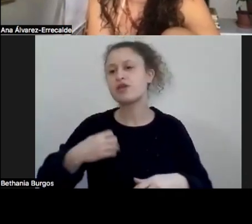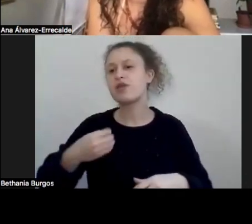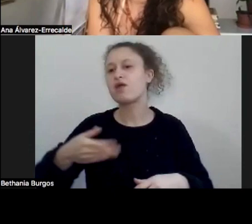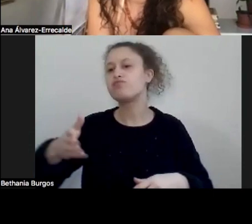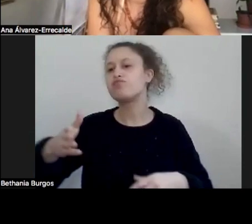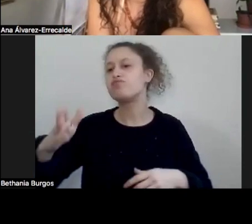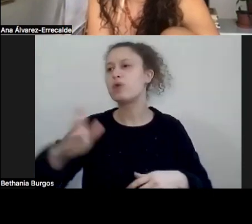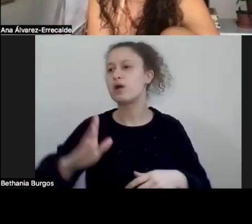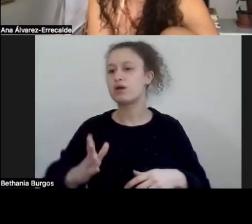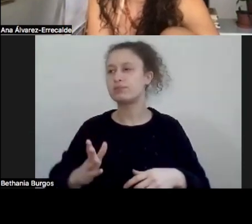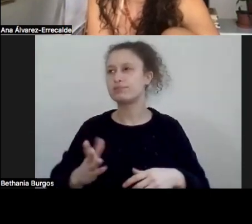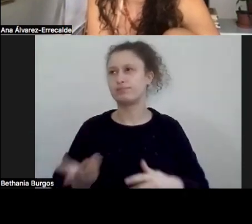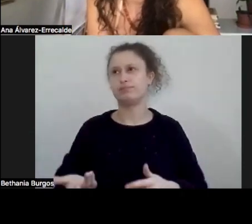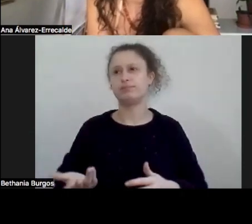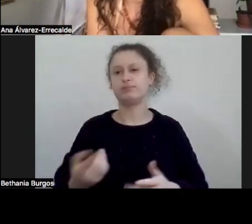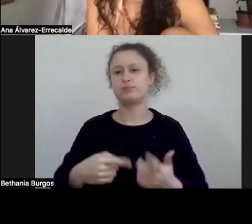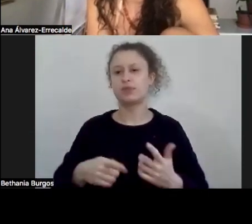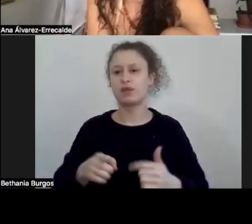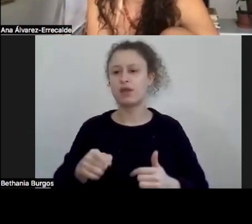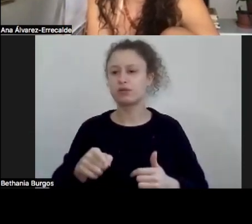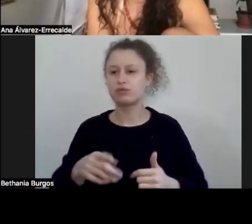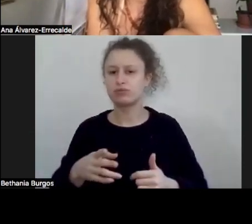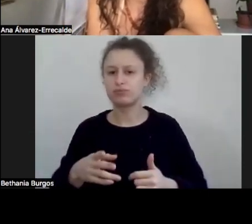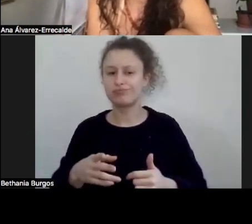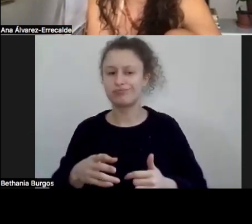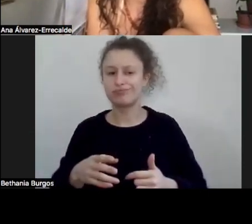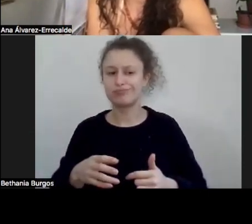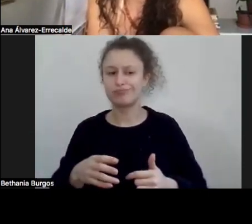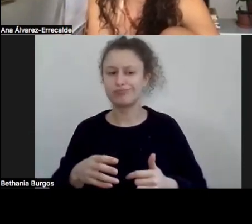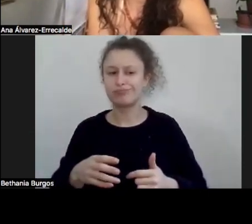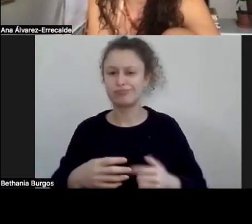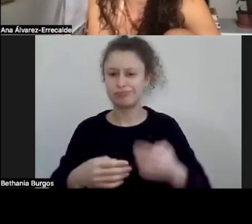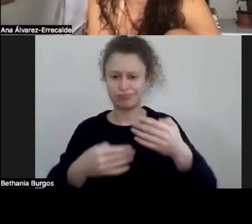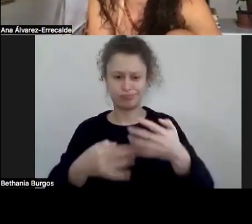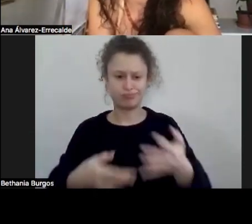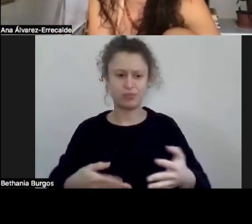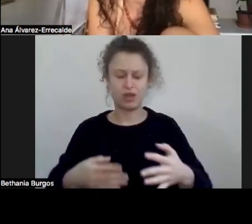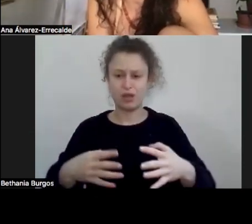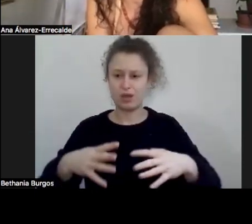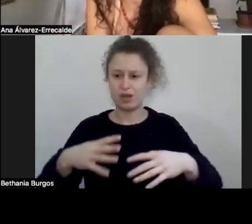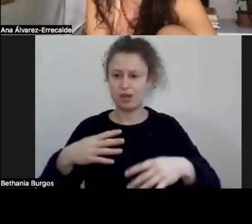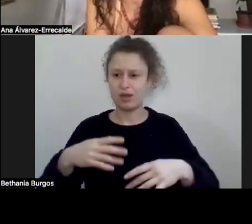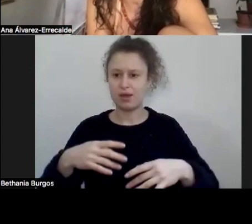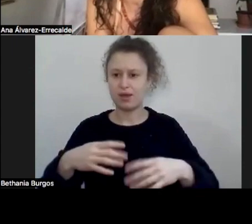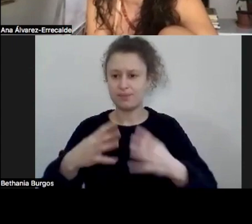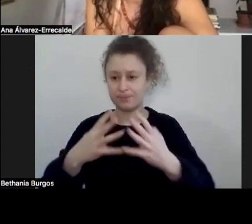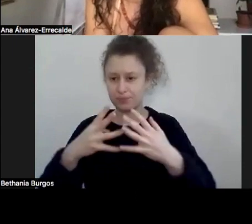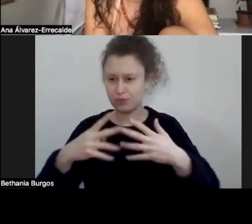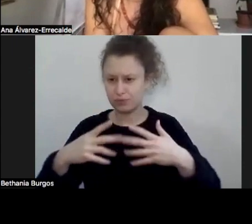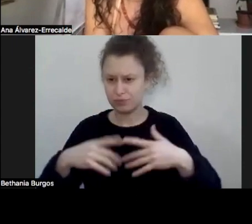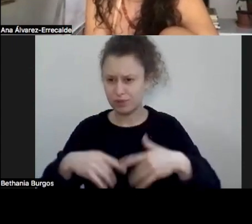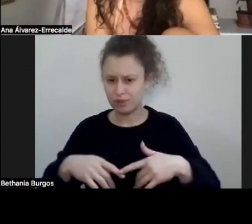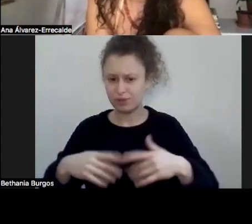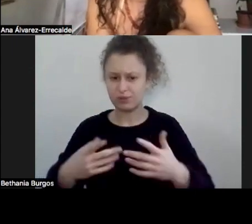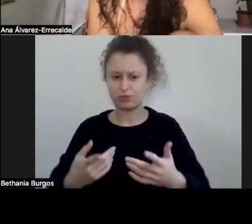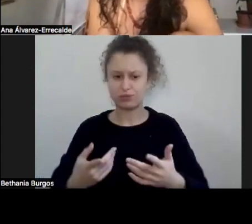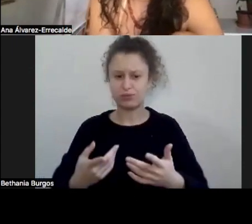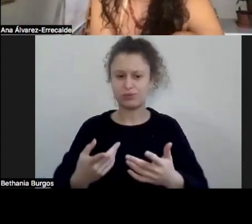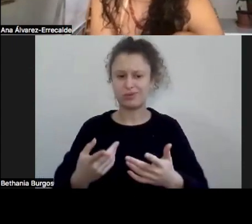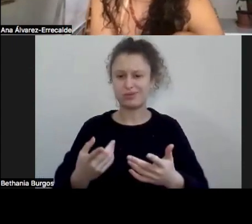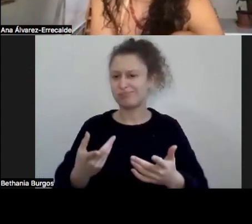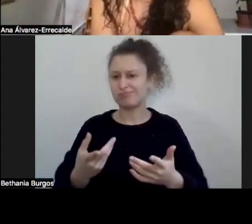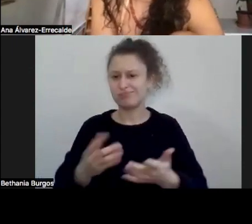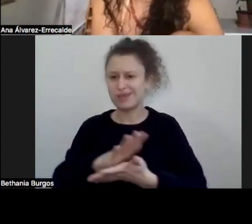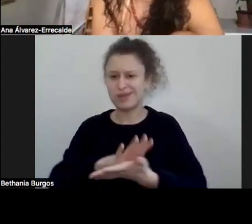valores eugenésicos, porque nadie puede determinar a ciencia cierta cuál es la esperanza de vida de una persona, y el